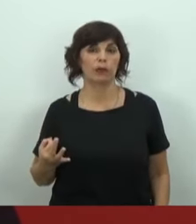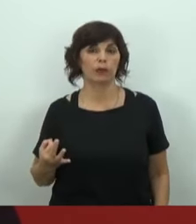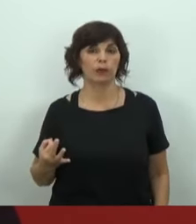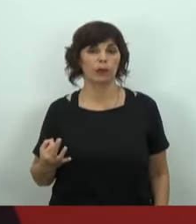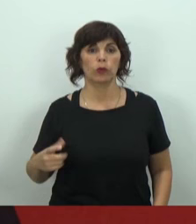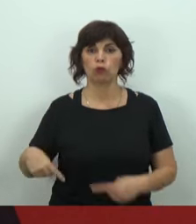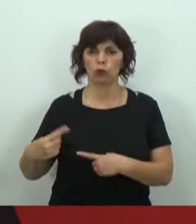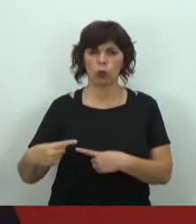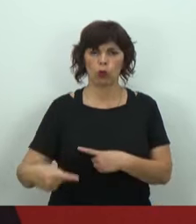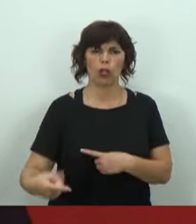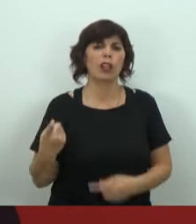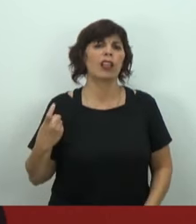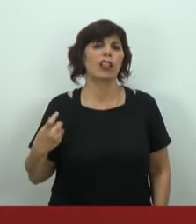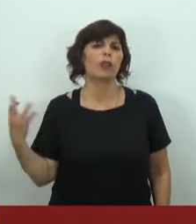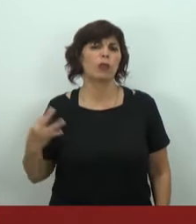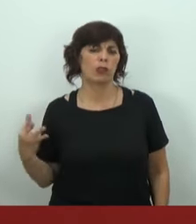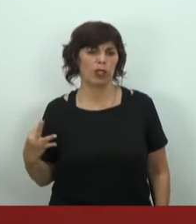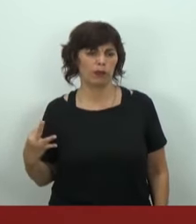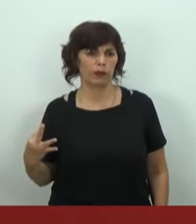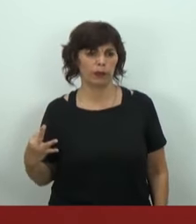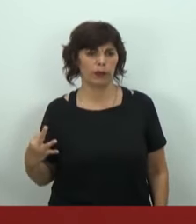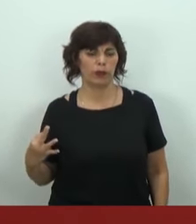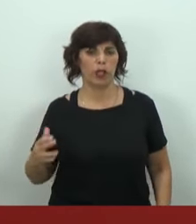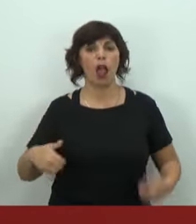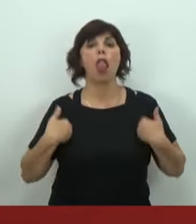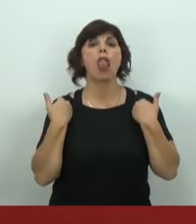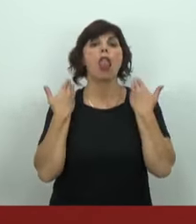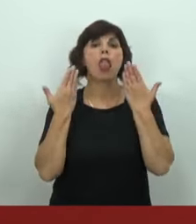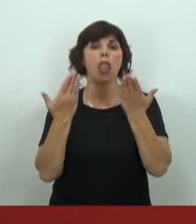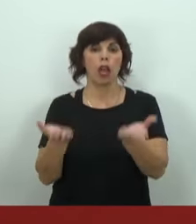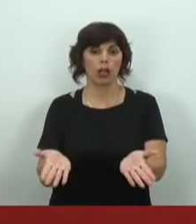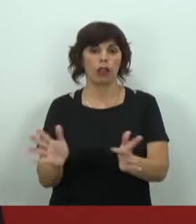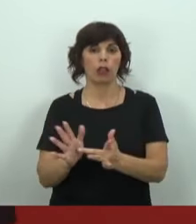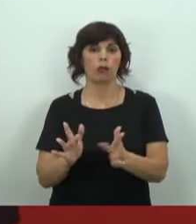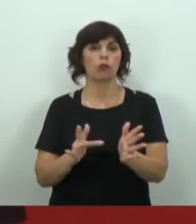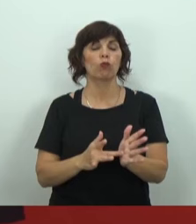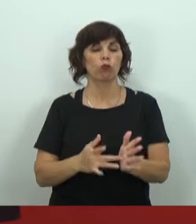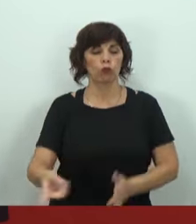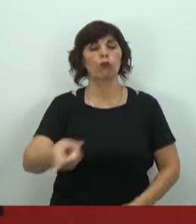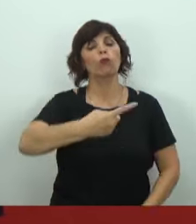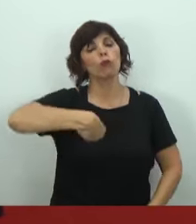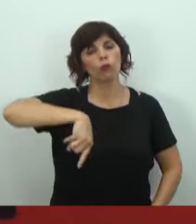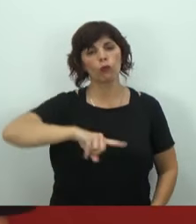día a día, es la gracia de Jesucristo.